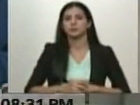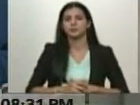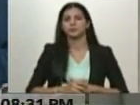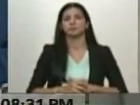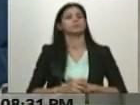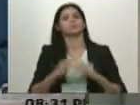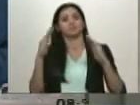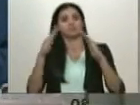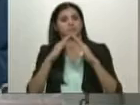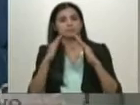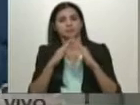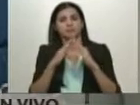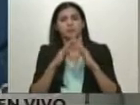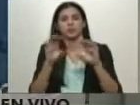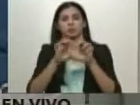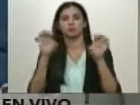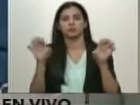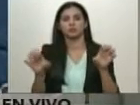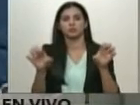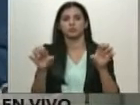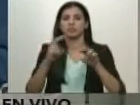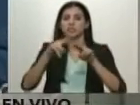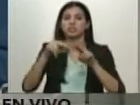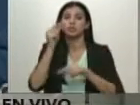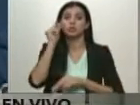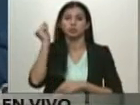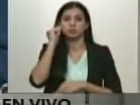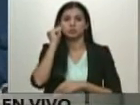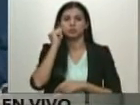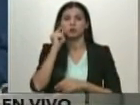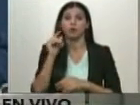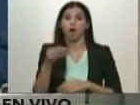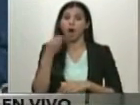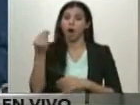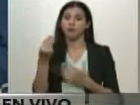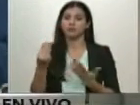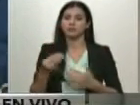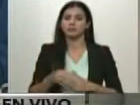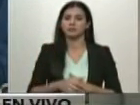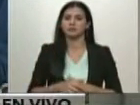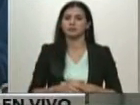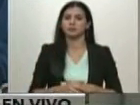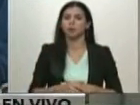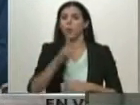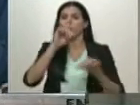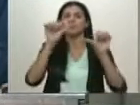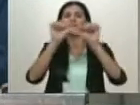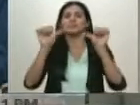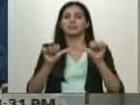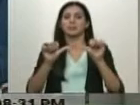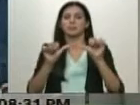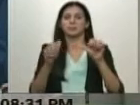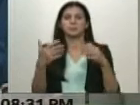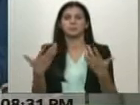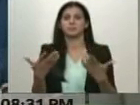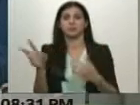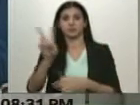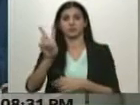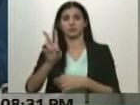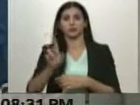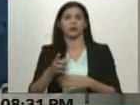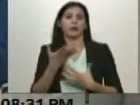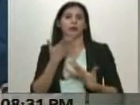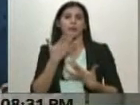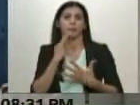en la vivienda, en la educación de nuestros niños, niñas, de nuestros muchachos. Sistema, bueno, Venezuela fuera otra